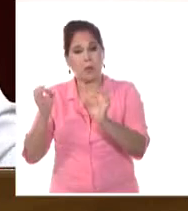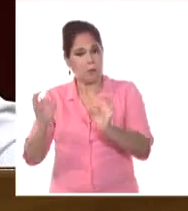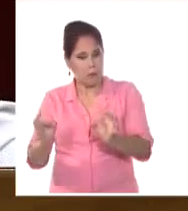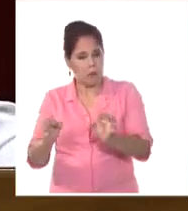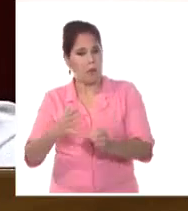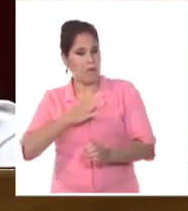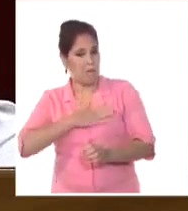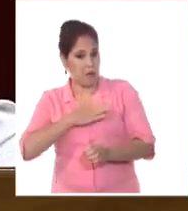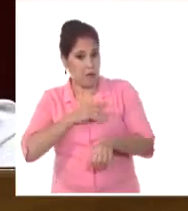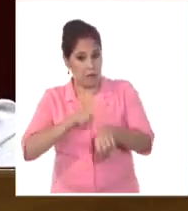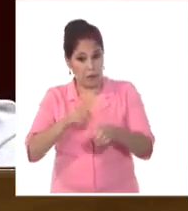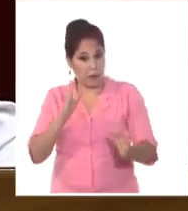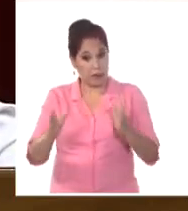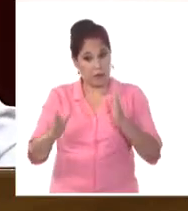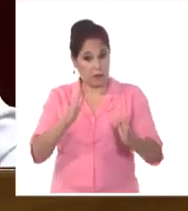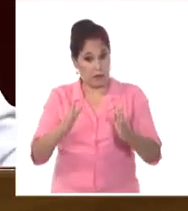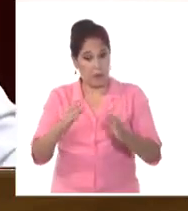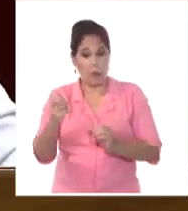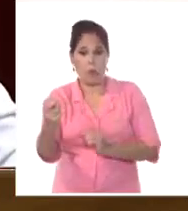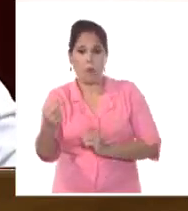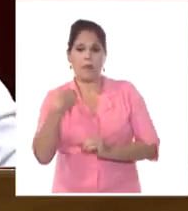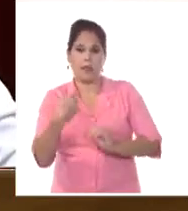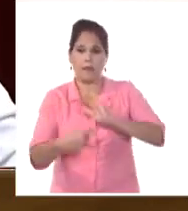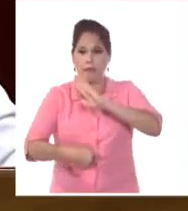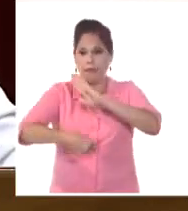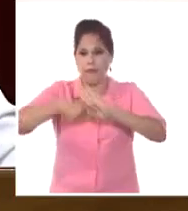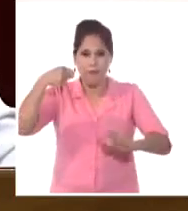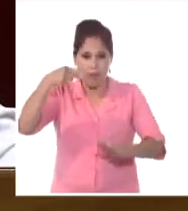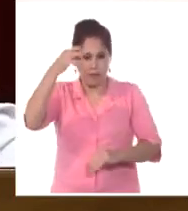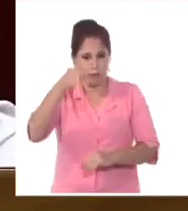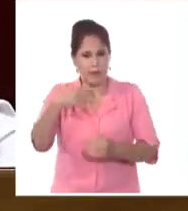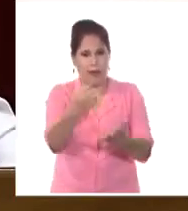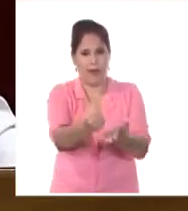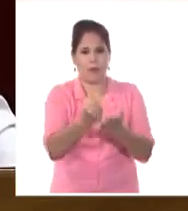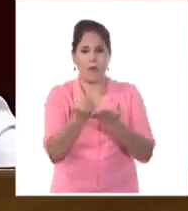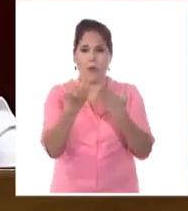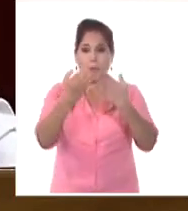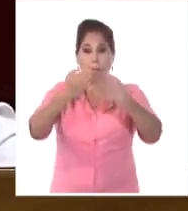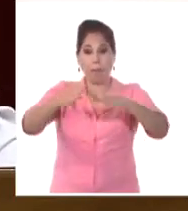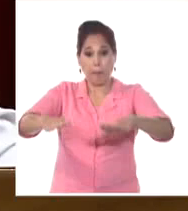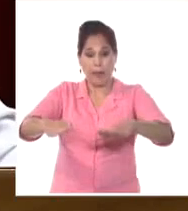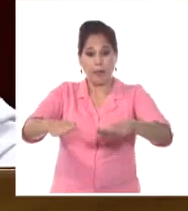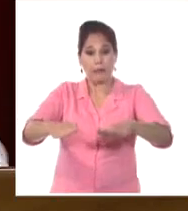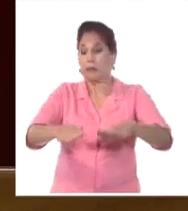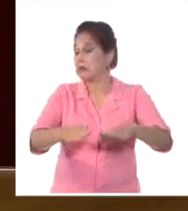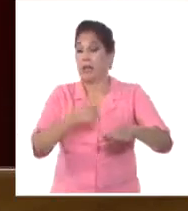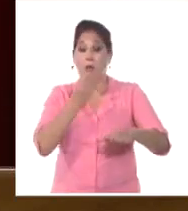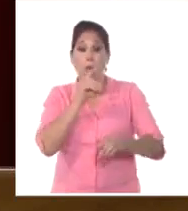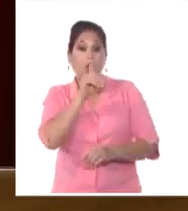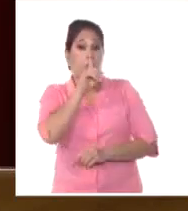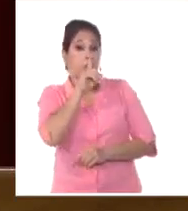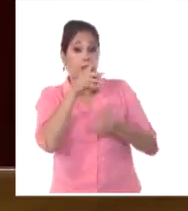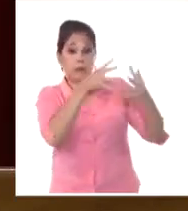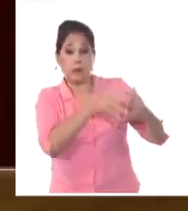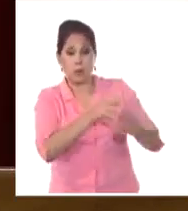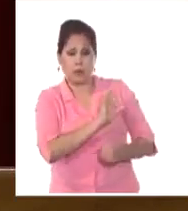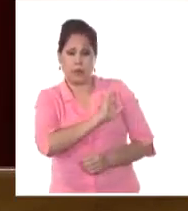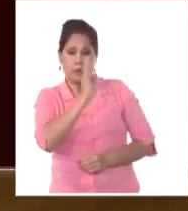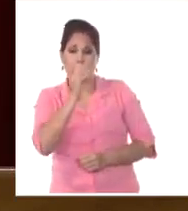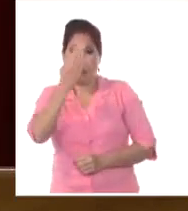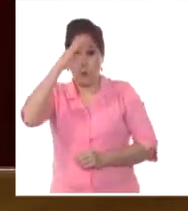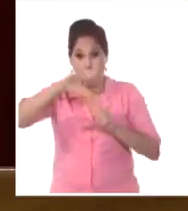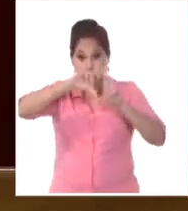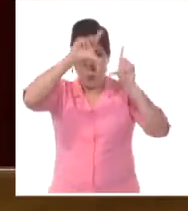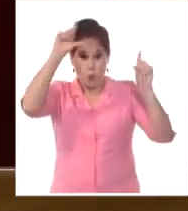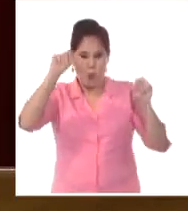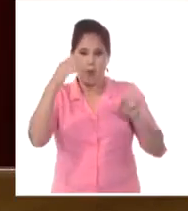propio tiempo un mensaje permanente e inagotable de paz imposible de acallar. Patria